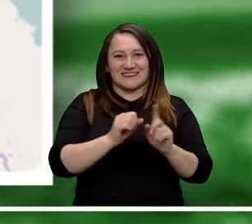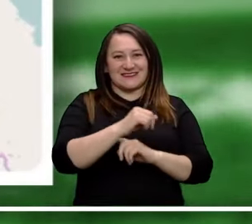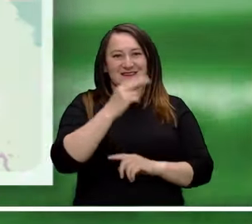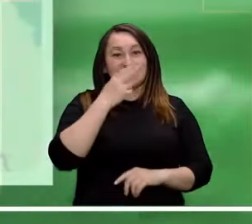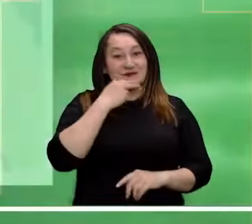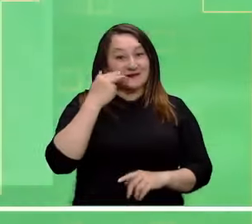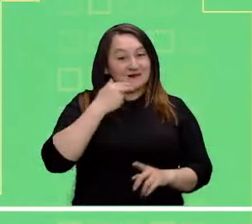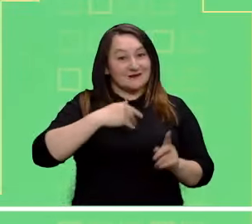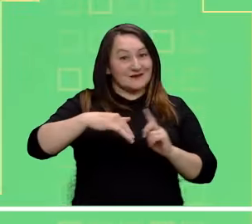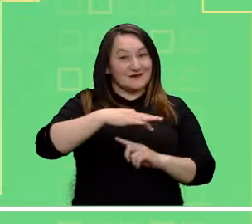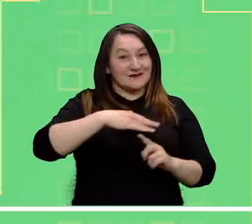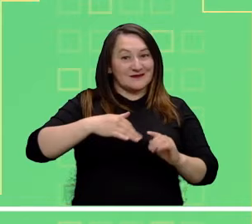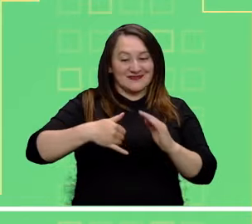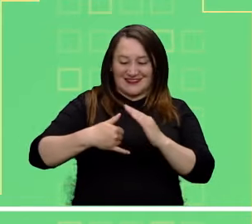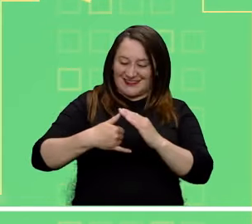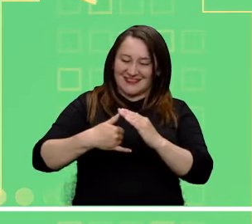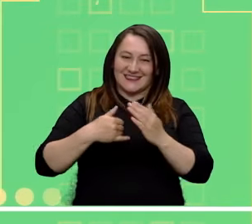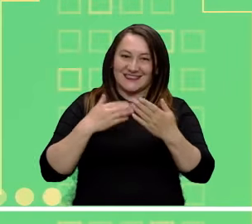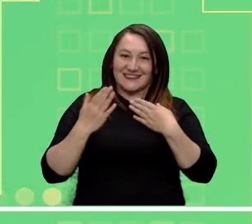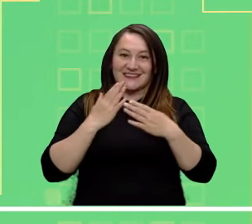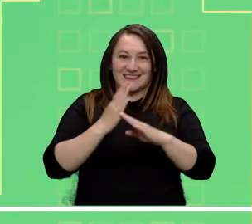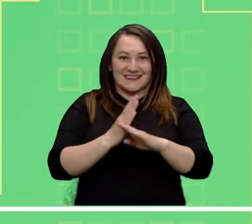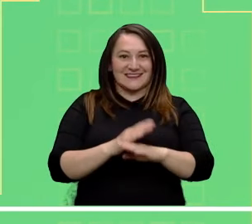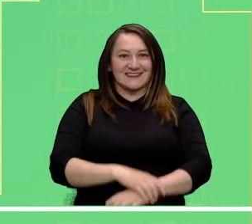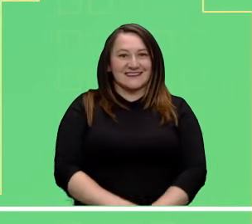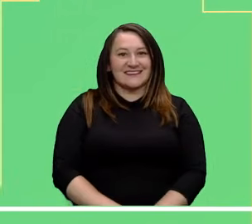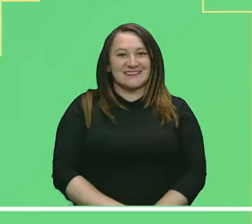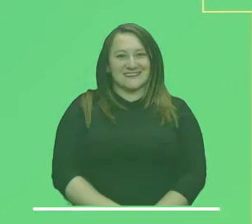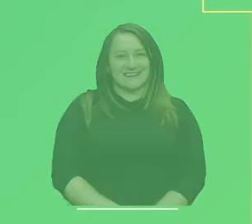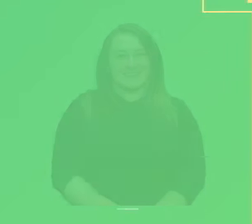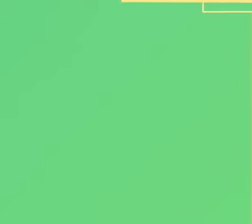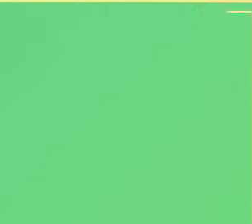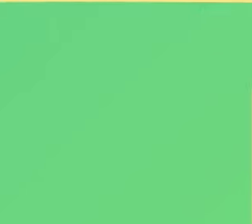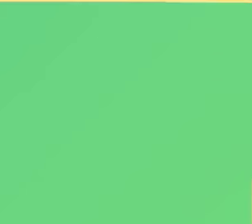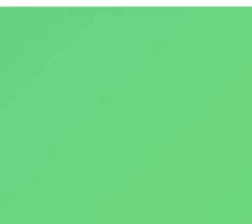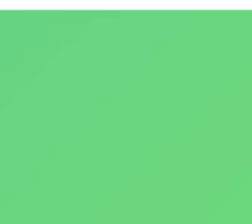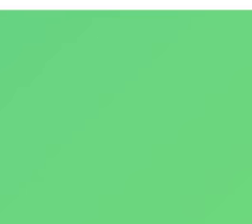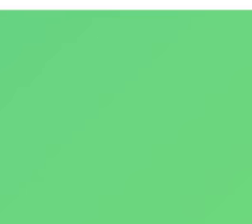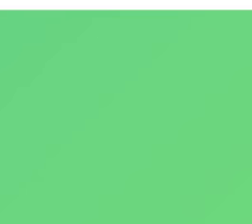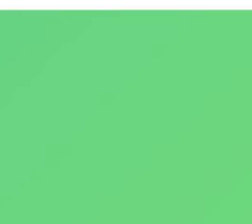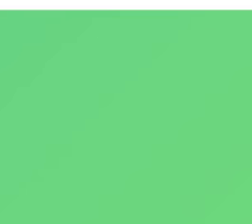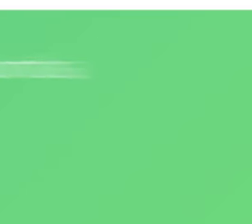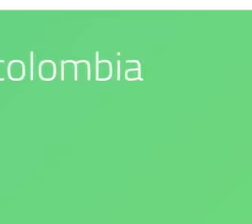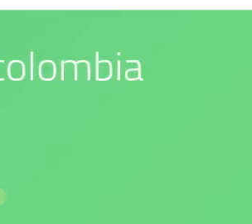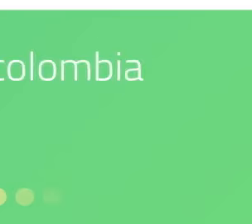Caribe Nacional. Síguenos en nuestras redes sociales. Nuestro